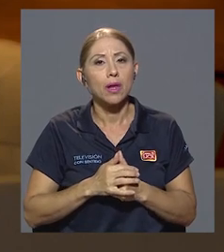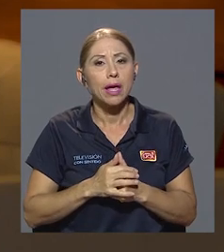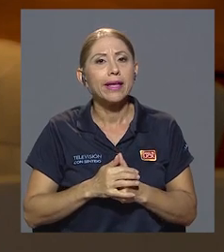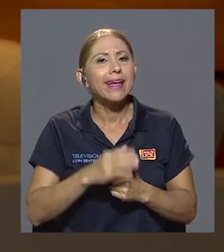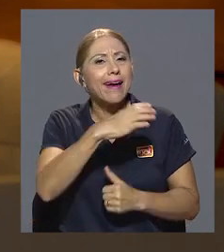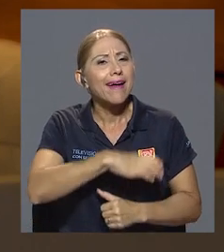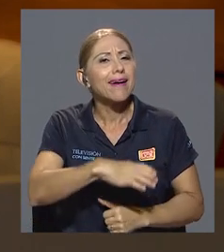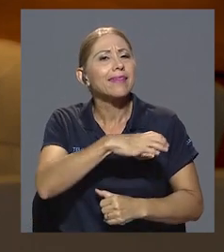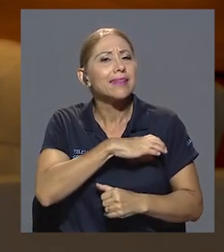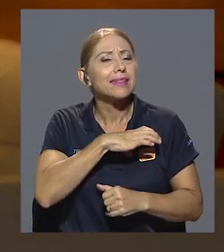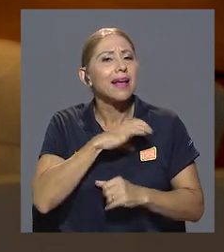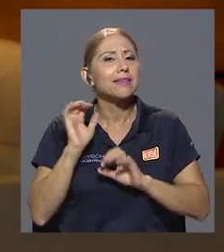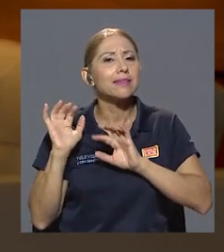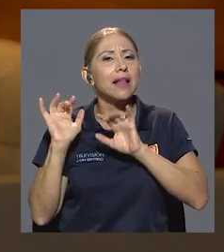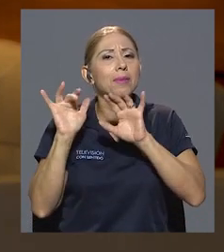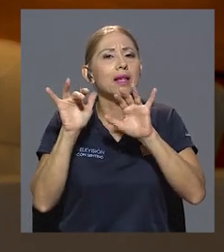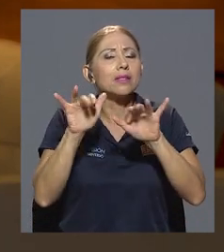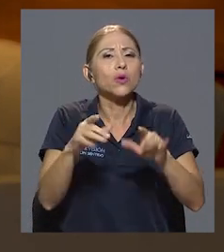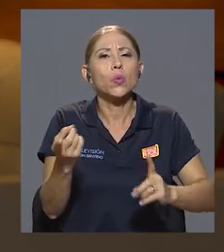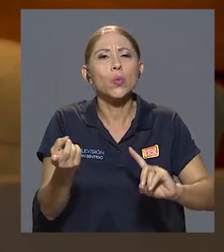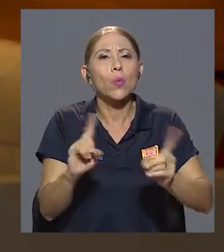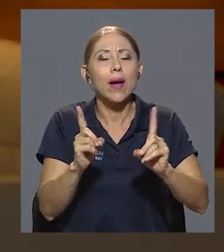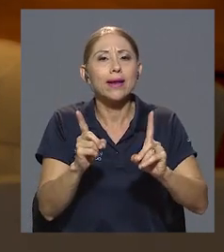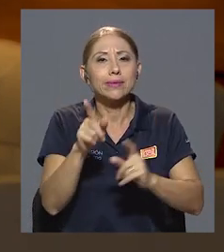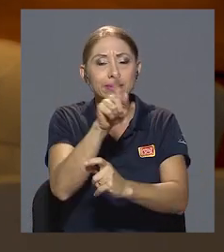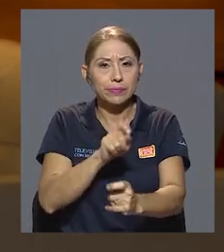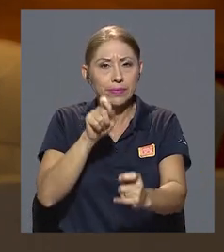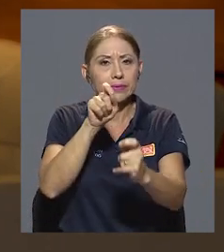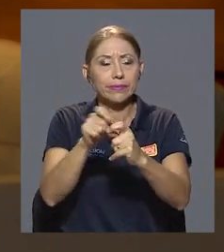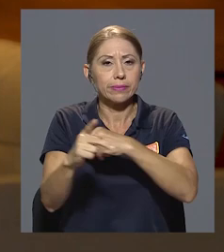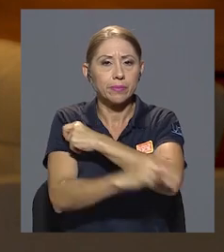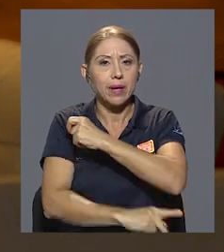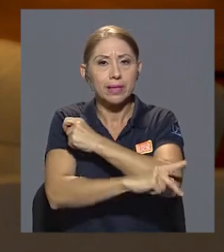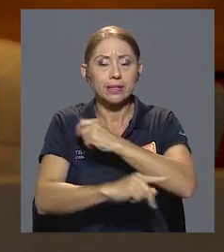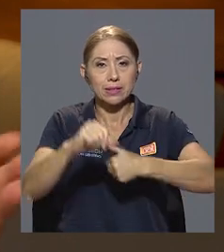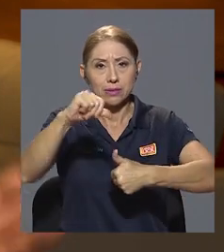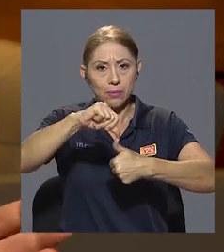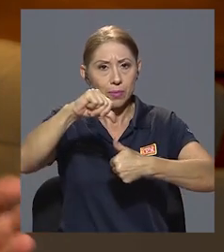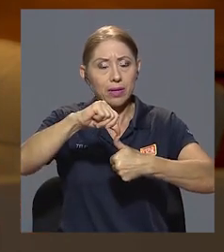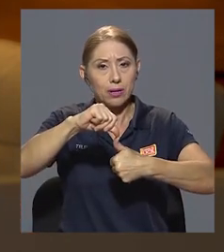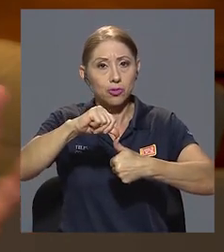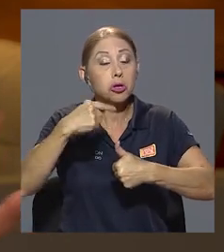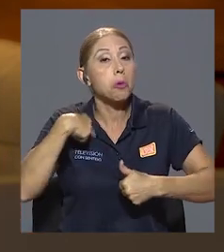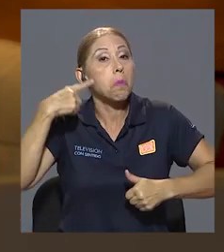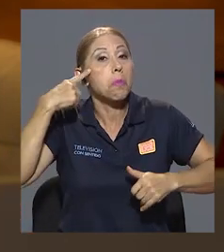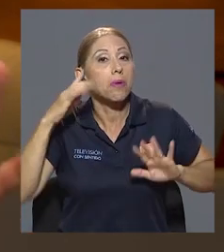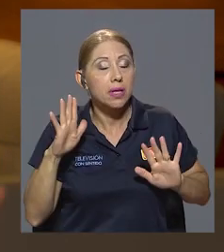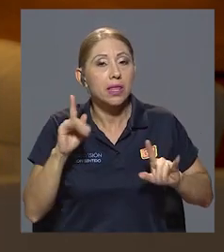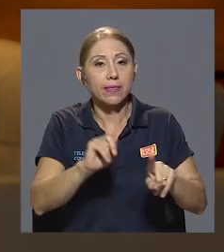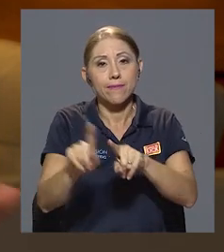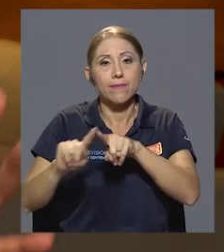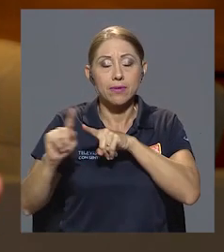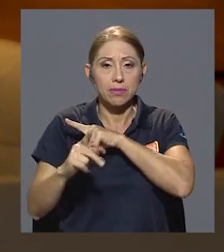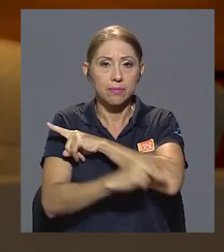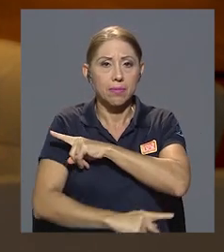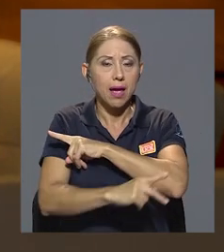de la migración específicamente en los países centroamericanos y supongo que entre los